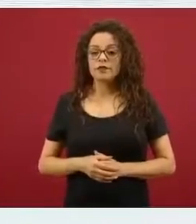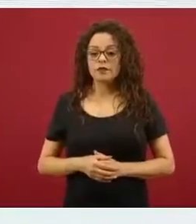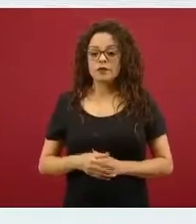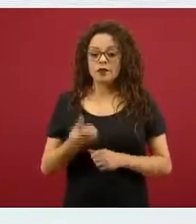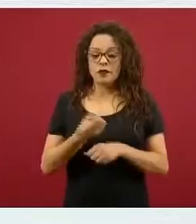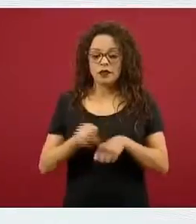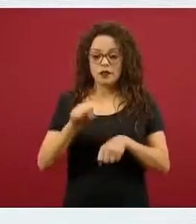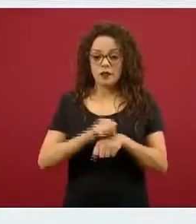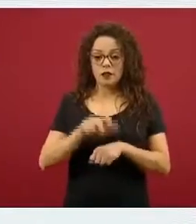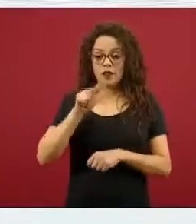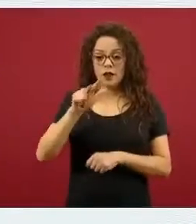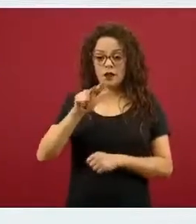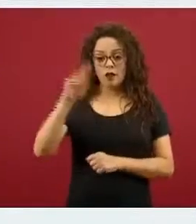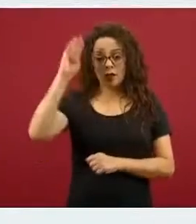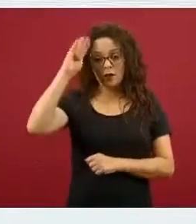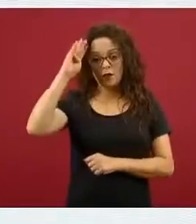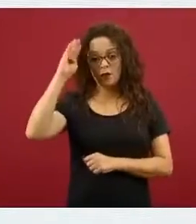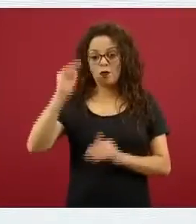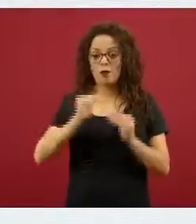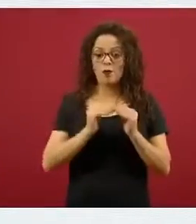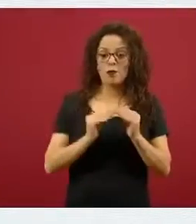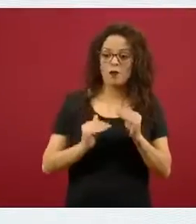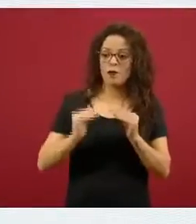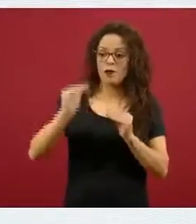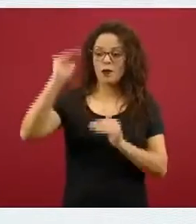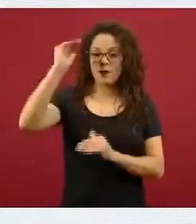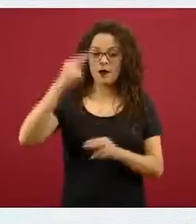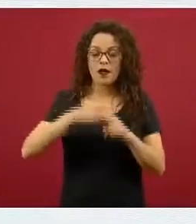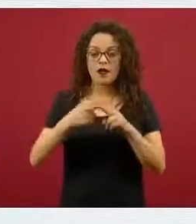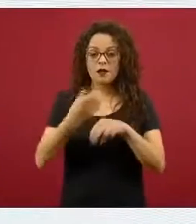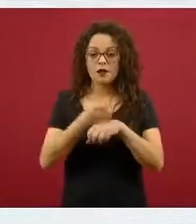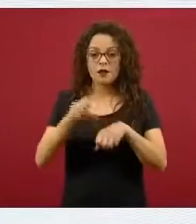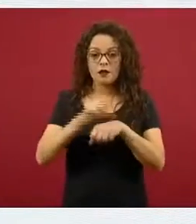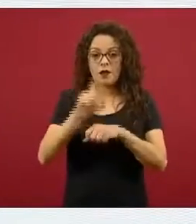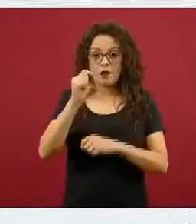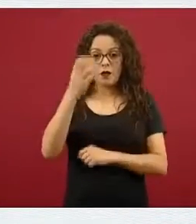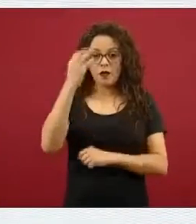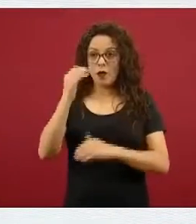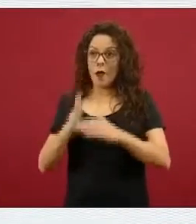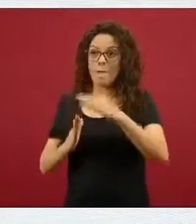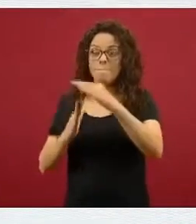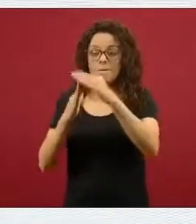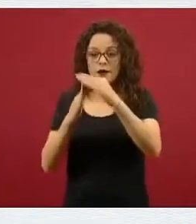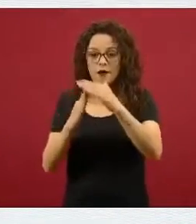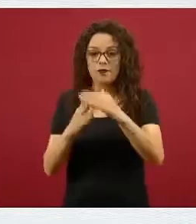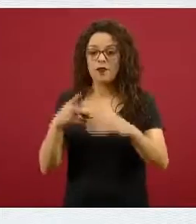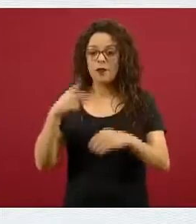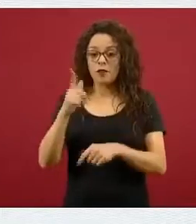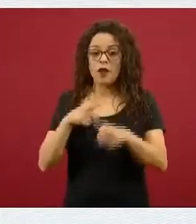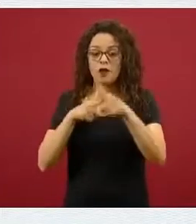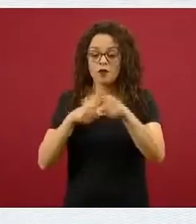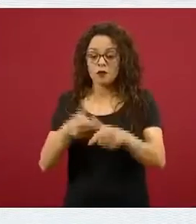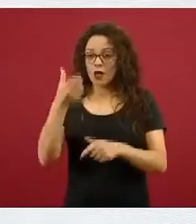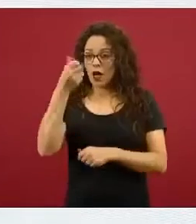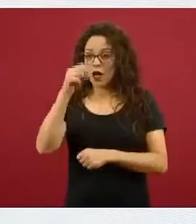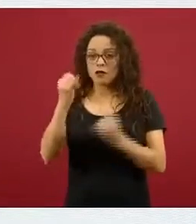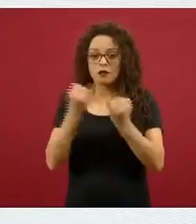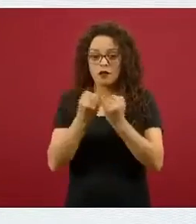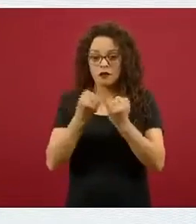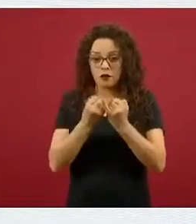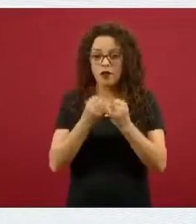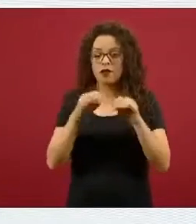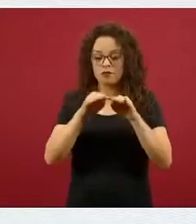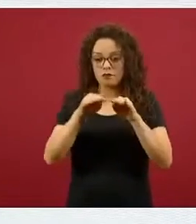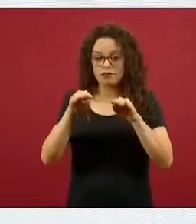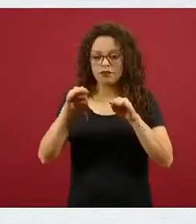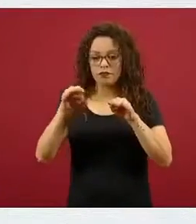semana 18-19, con el pico máximo en la 29, y se ha mantenido en esta meseta. Digo, tuvo un pequeño